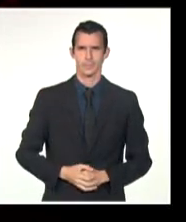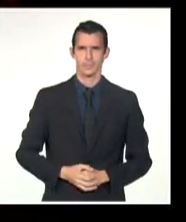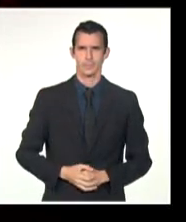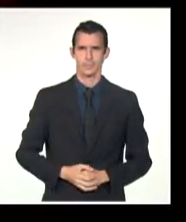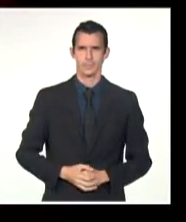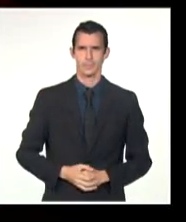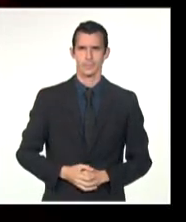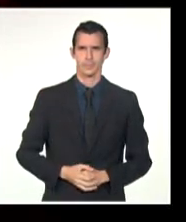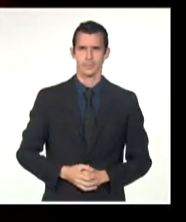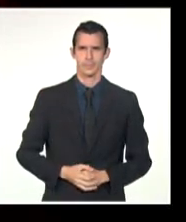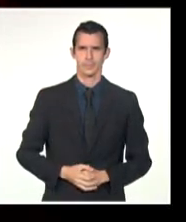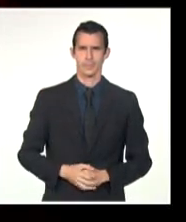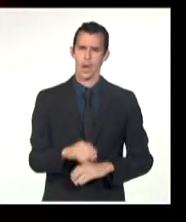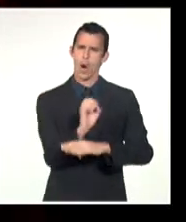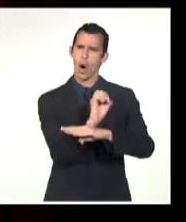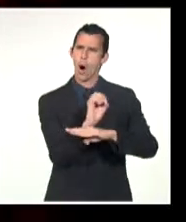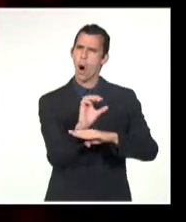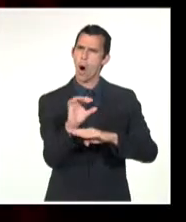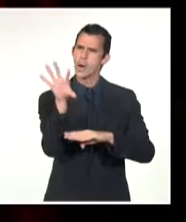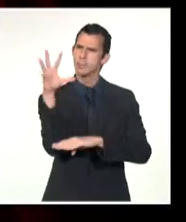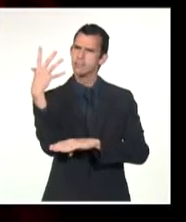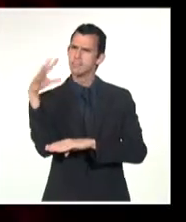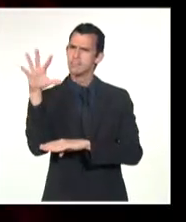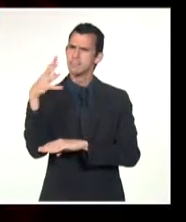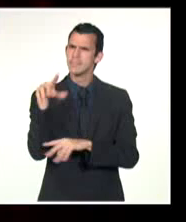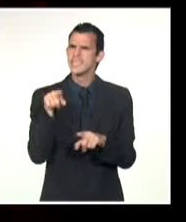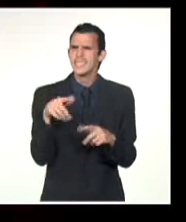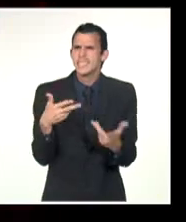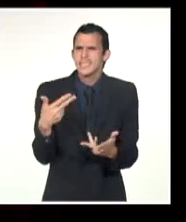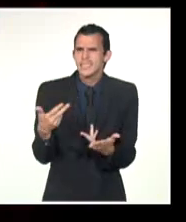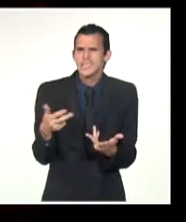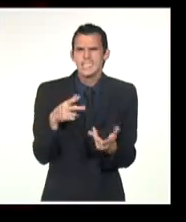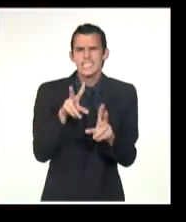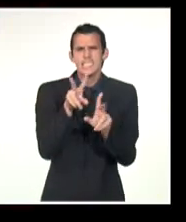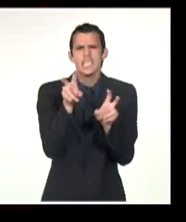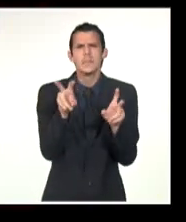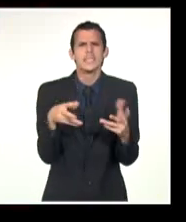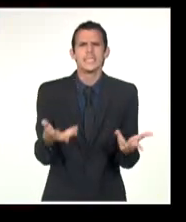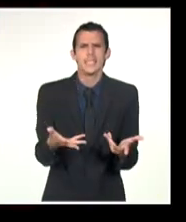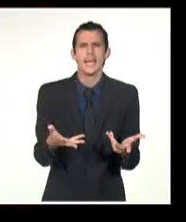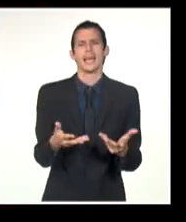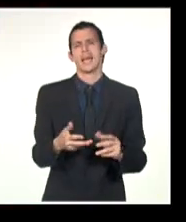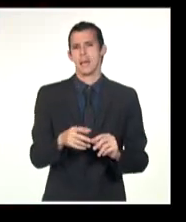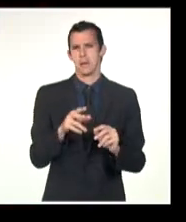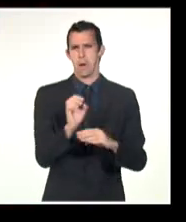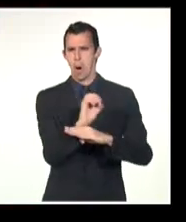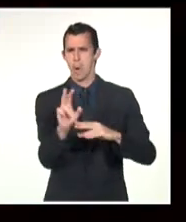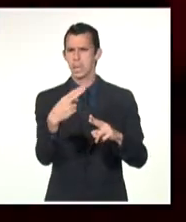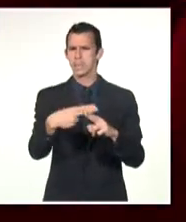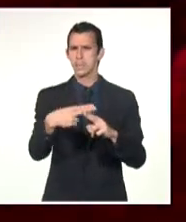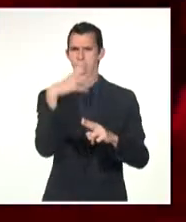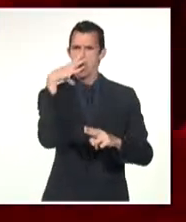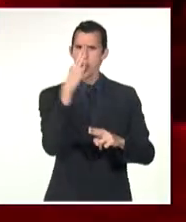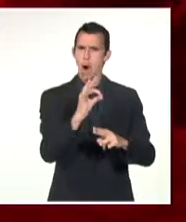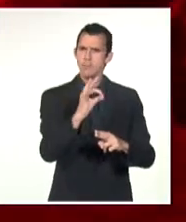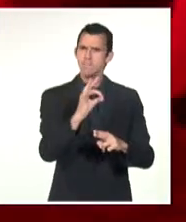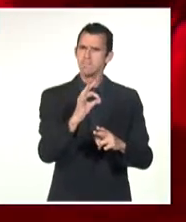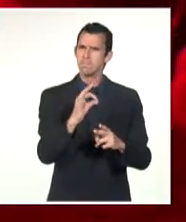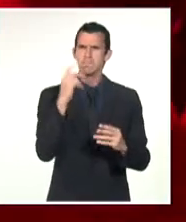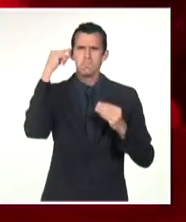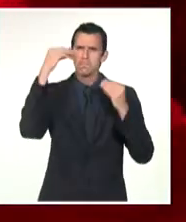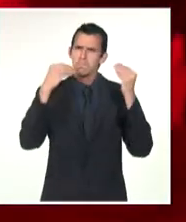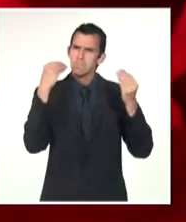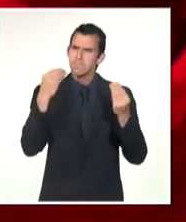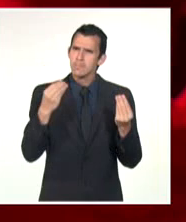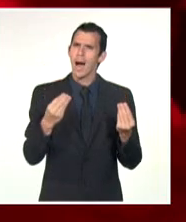Situaciones cotidianas fácilmente reconocibles se suceden en esta pieza titulada No. Hay espacio para la risa y para la reflexión en esta